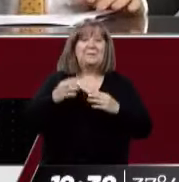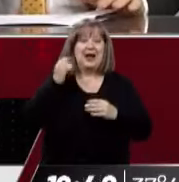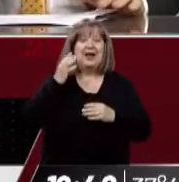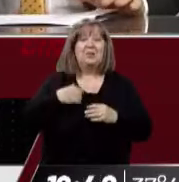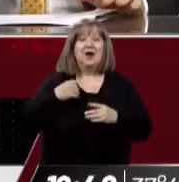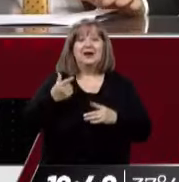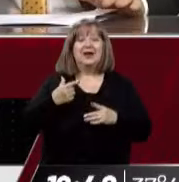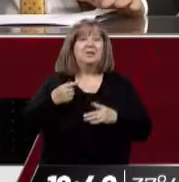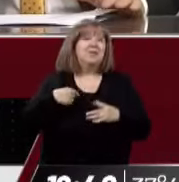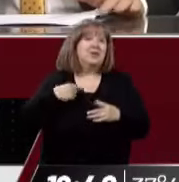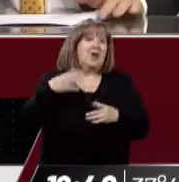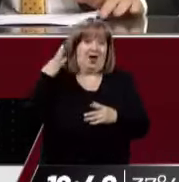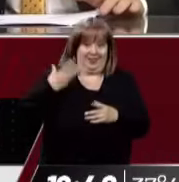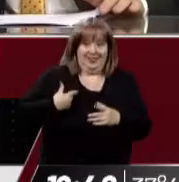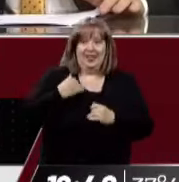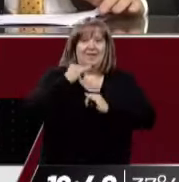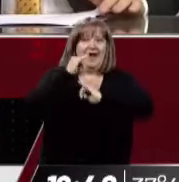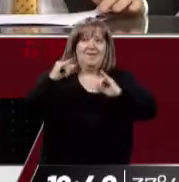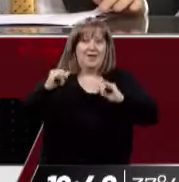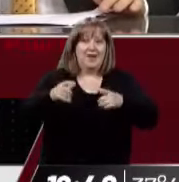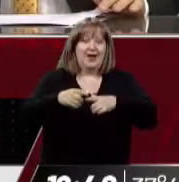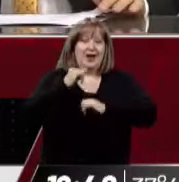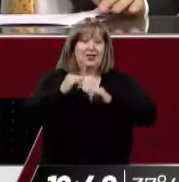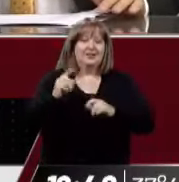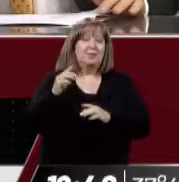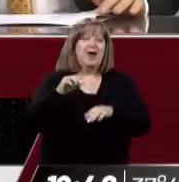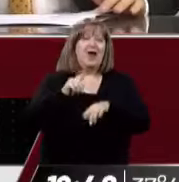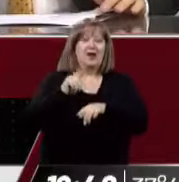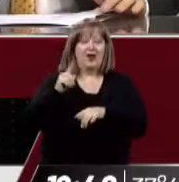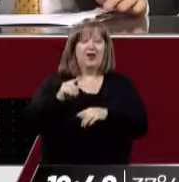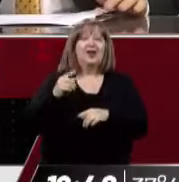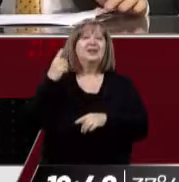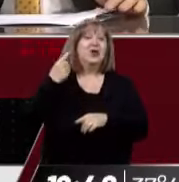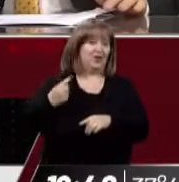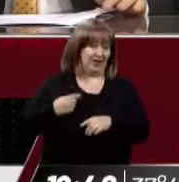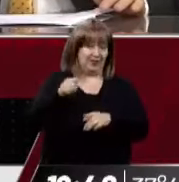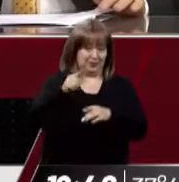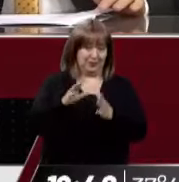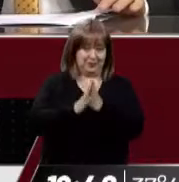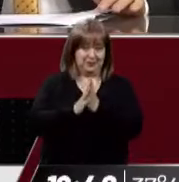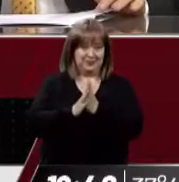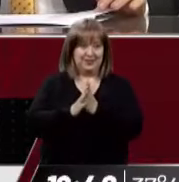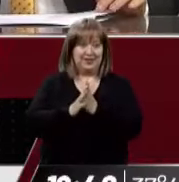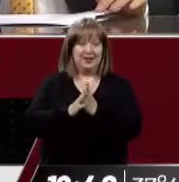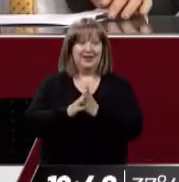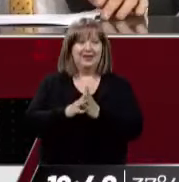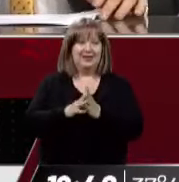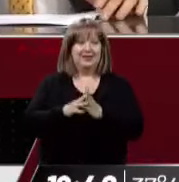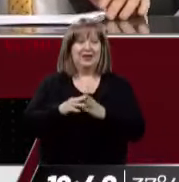llegar a arrojarte algo. Ahora no podemos. Así con el teléfono. No. Bueno, esto lo va a contar Sofía. Chica, no me dejen con mala